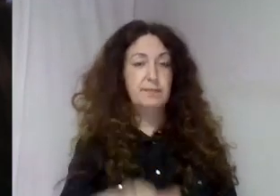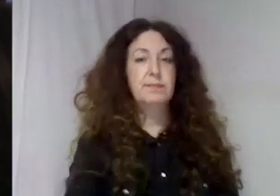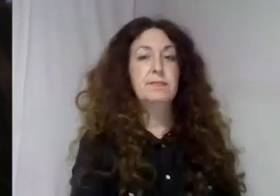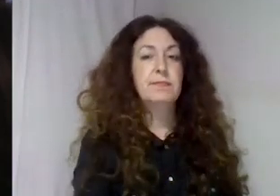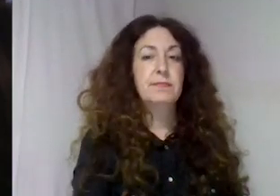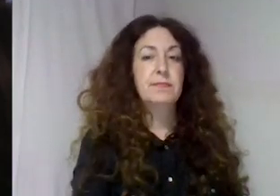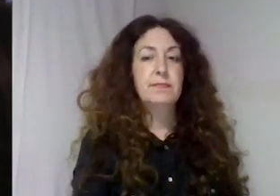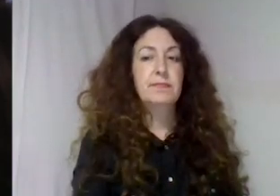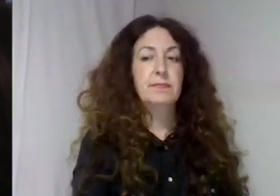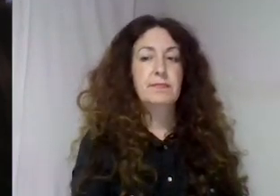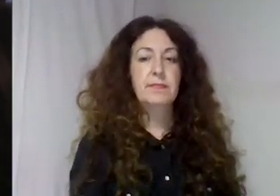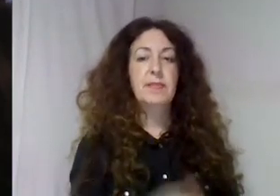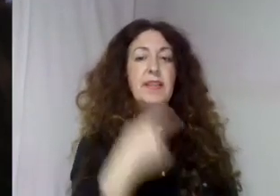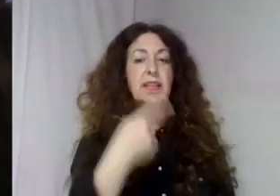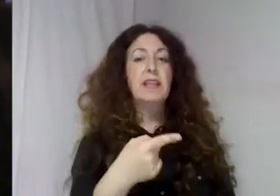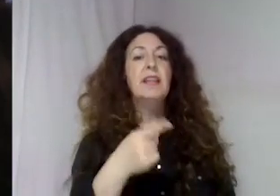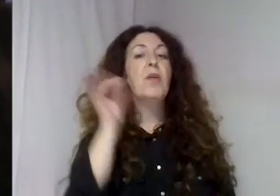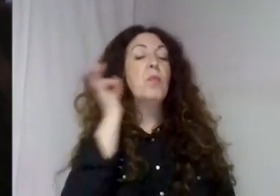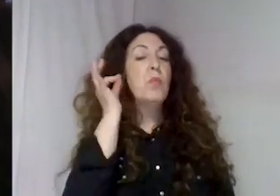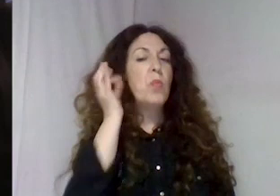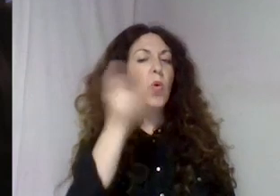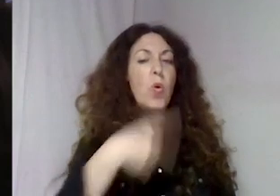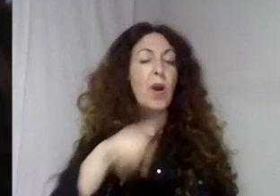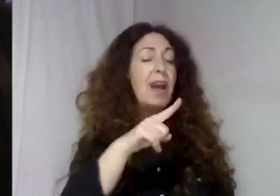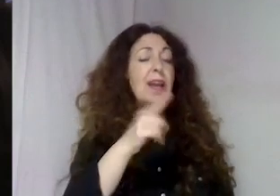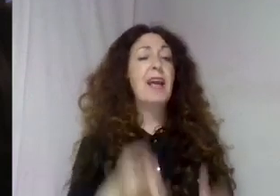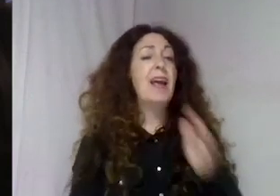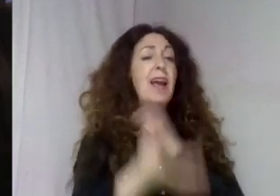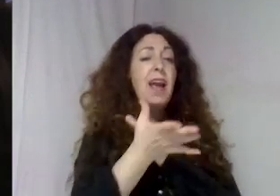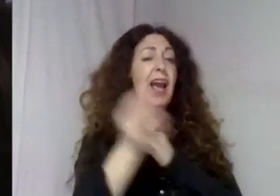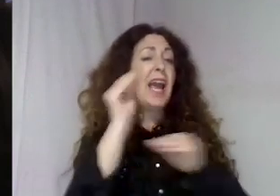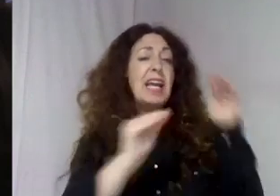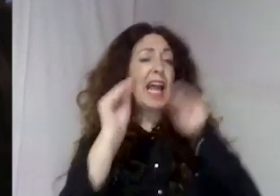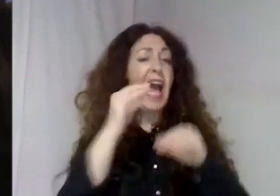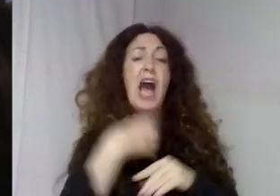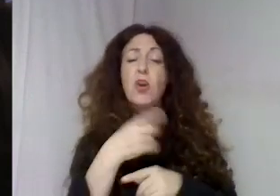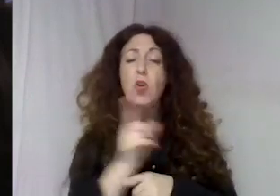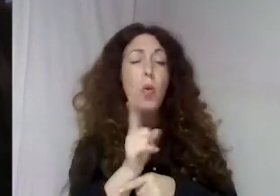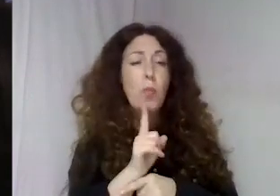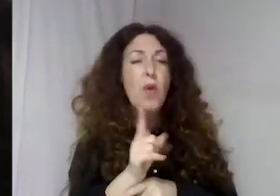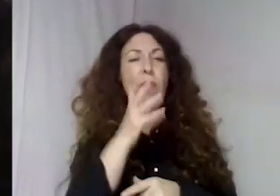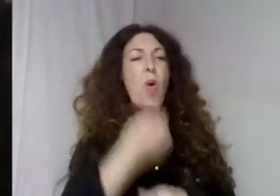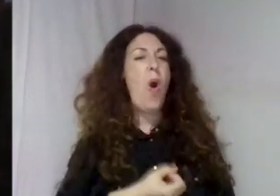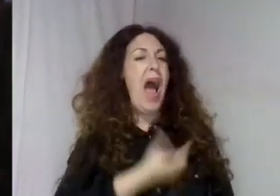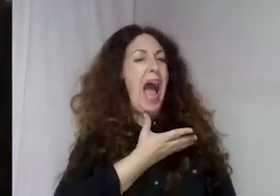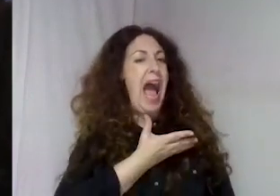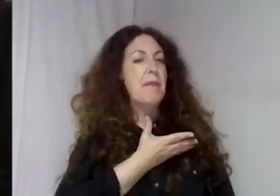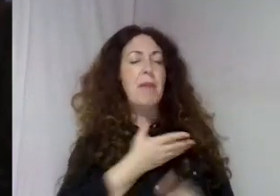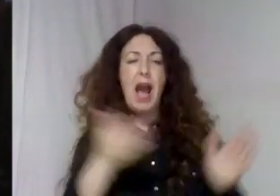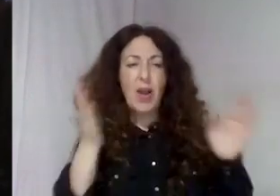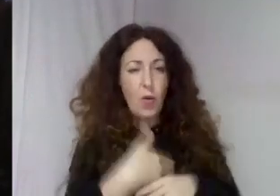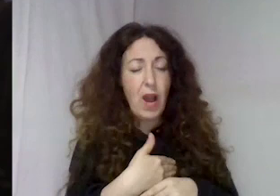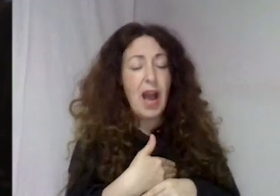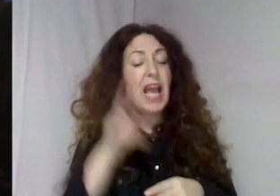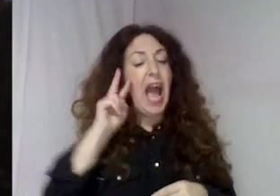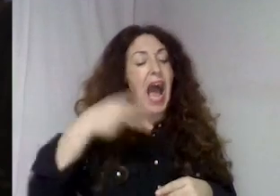otra construcción cultural, o sea, quiero decir, el genio como lo entendemos en la época moderna, ¿no? O sea, genio es alguien que tiene